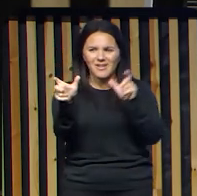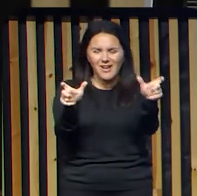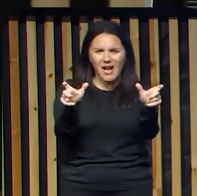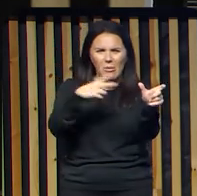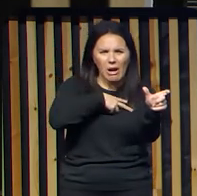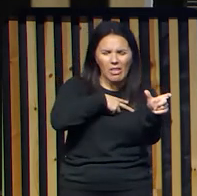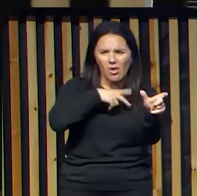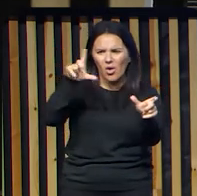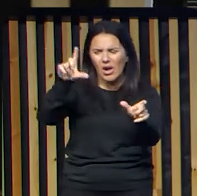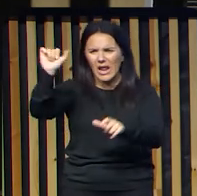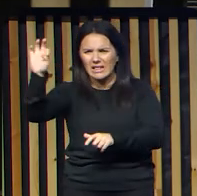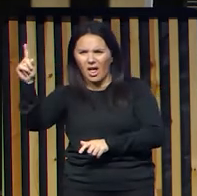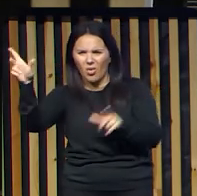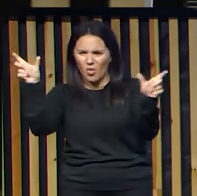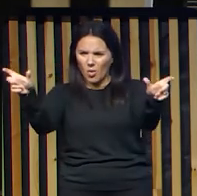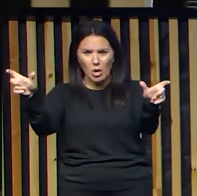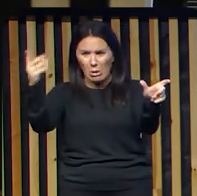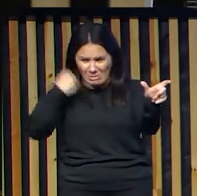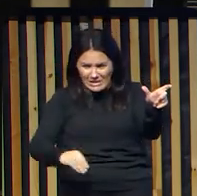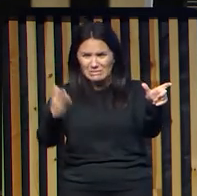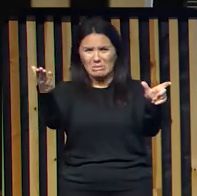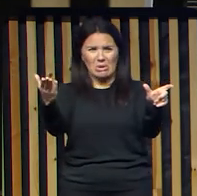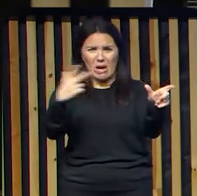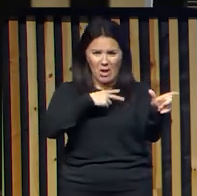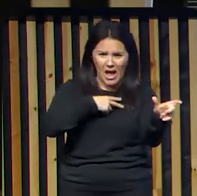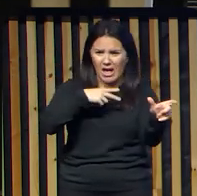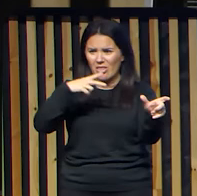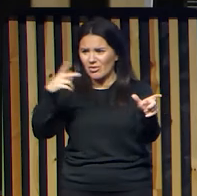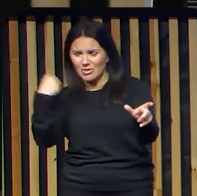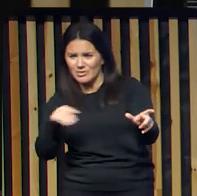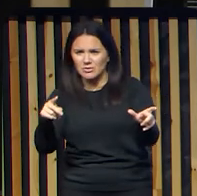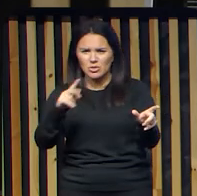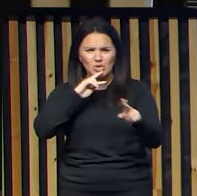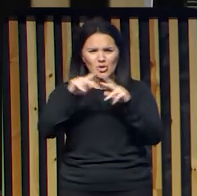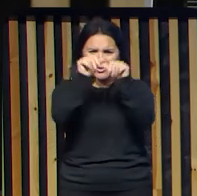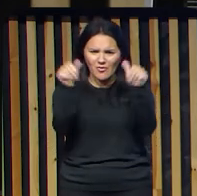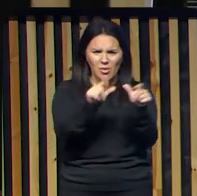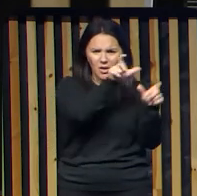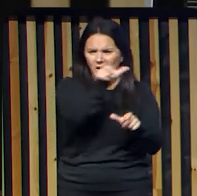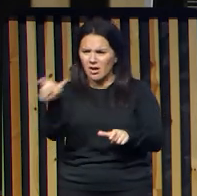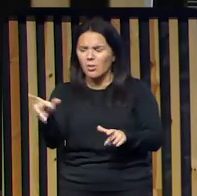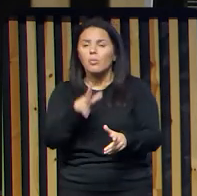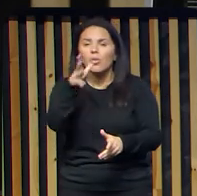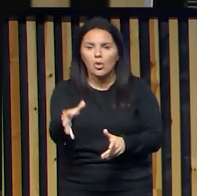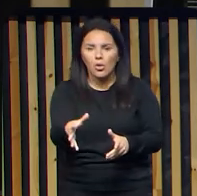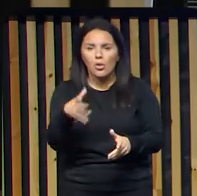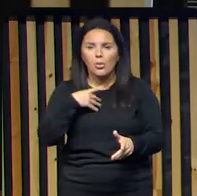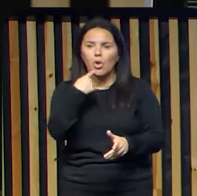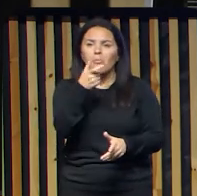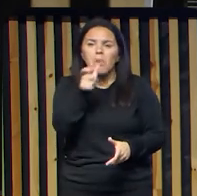llamas dos maneras diferentes eh Porque sé sinónimos y dices ya pero es que no se trata de mostrarlos muchos sinónimos que tú sabes